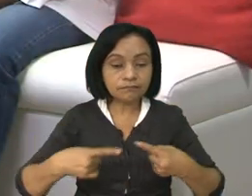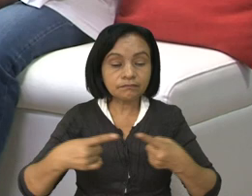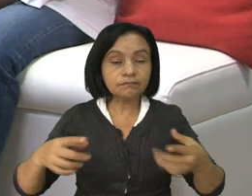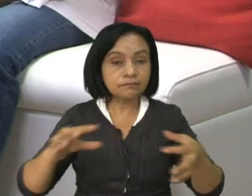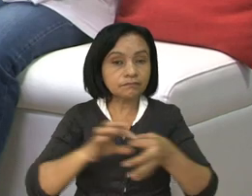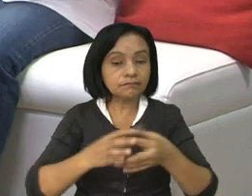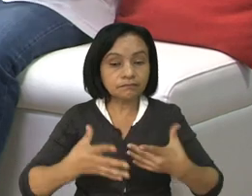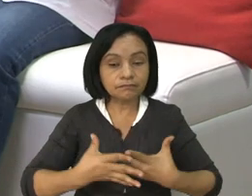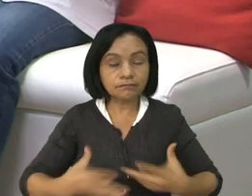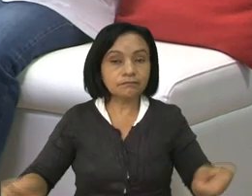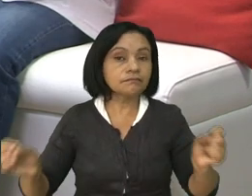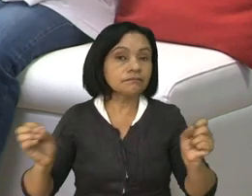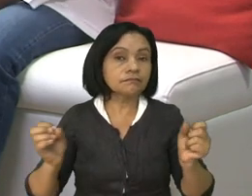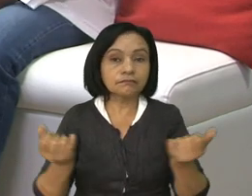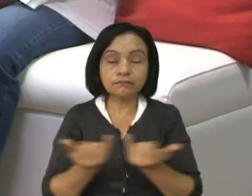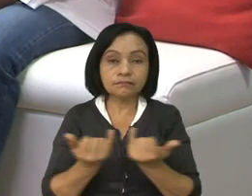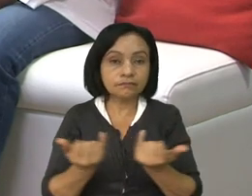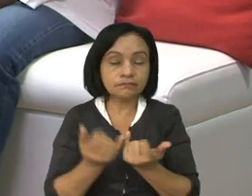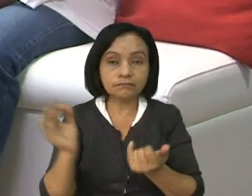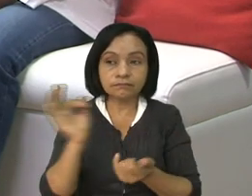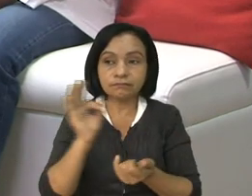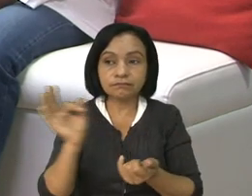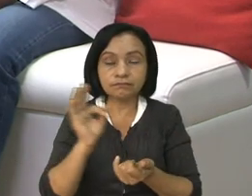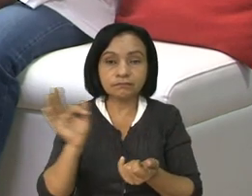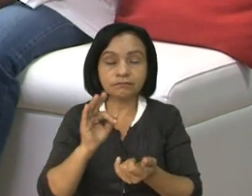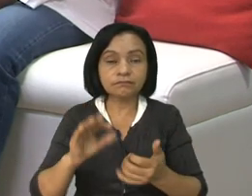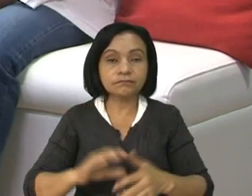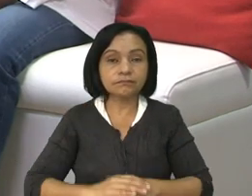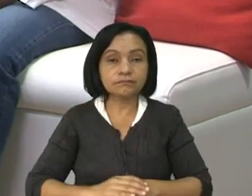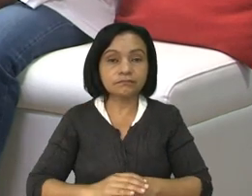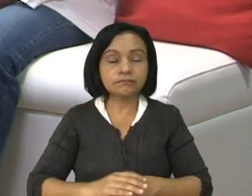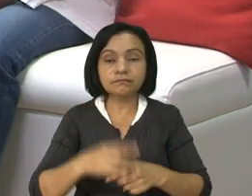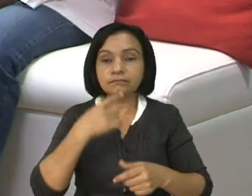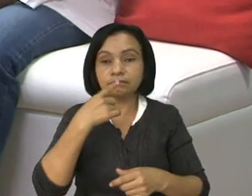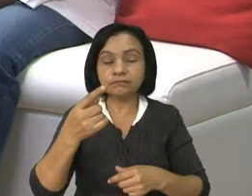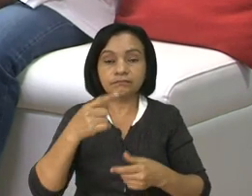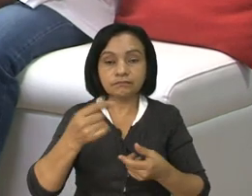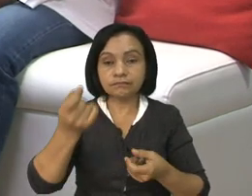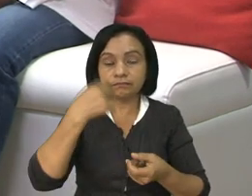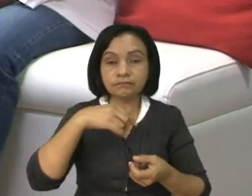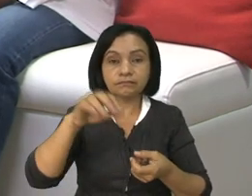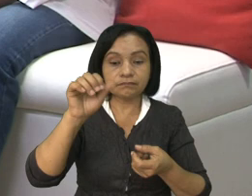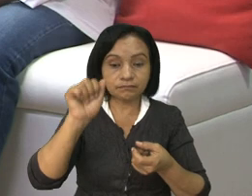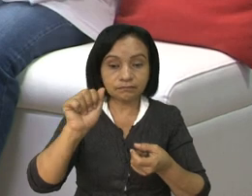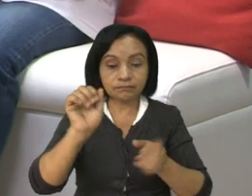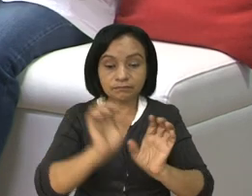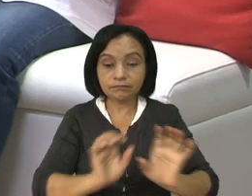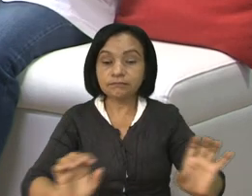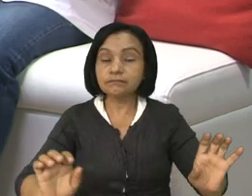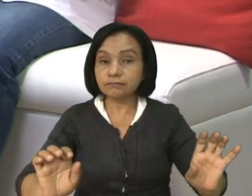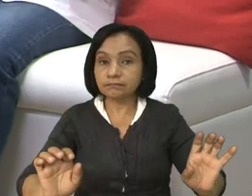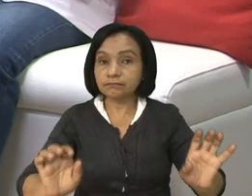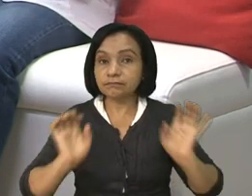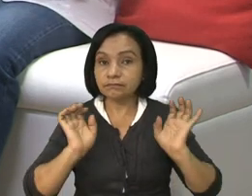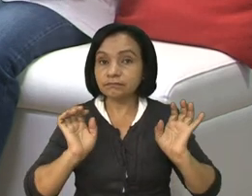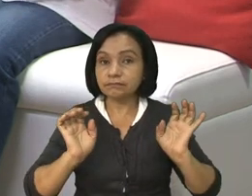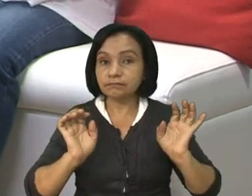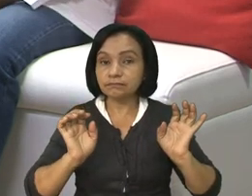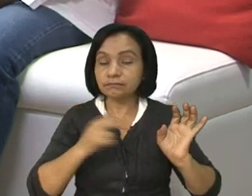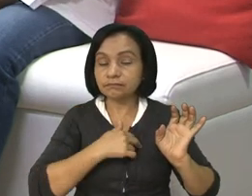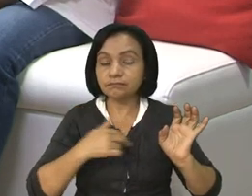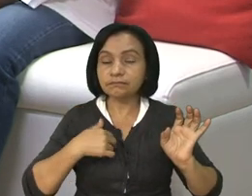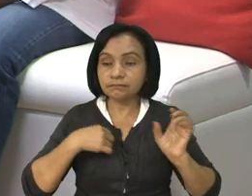simultánea igual forma se le indica vitaminas a los niños. Entonces,